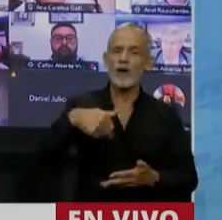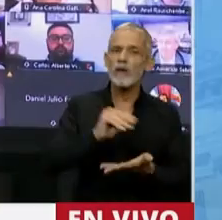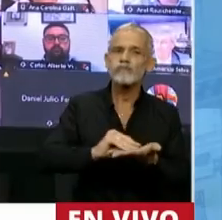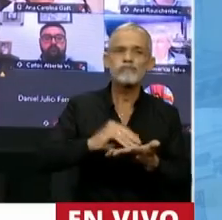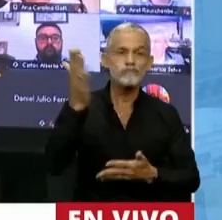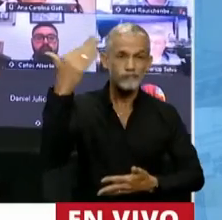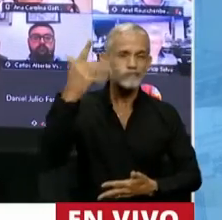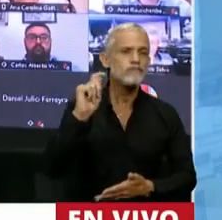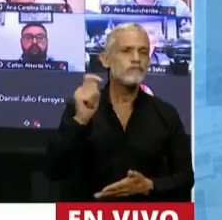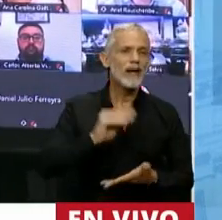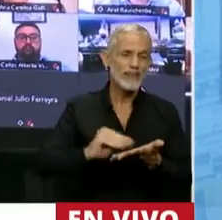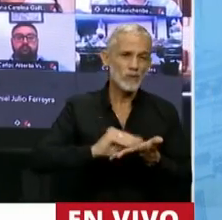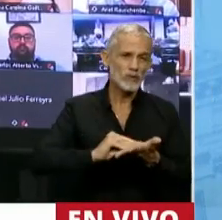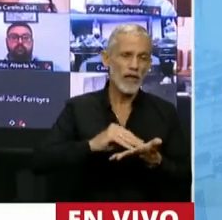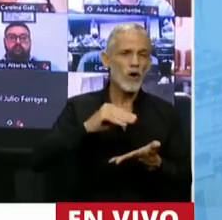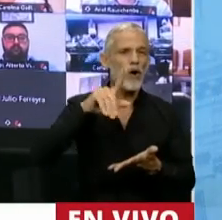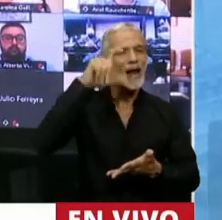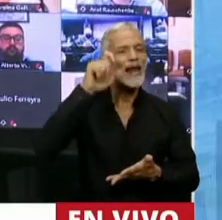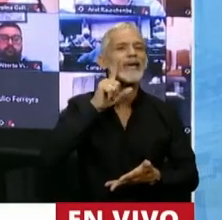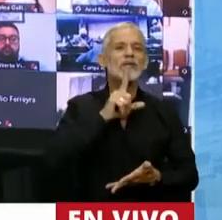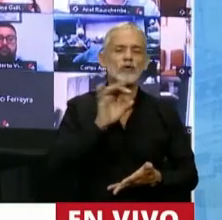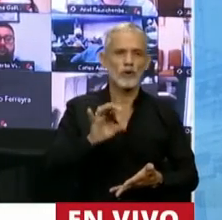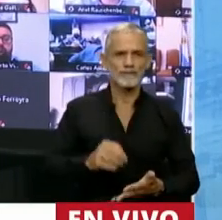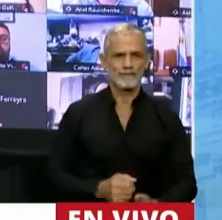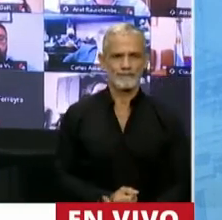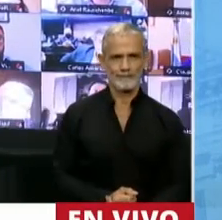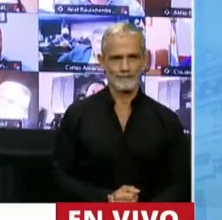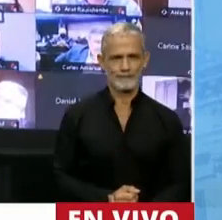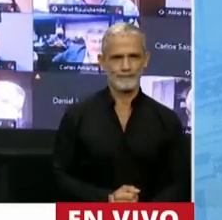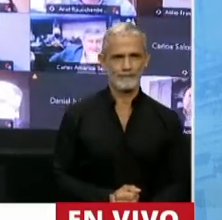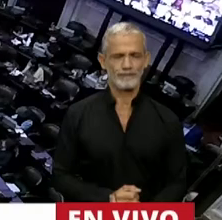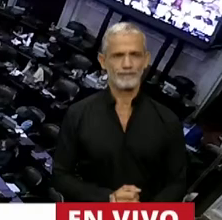El uso de la palabra el diputado Mario Leito.